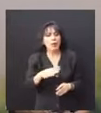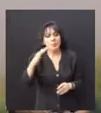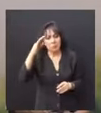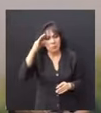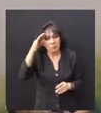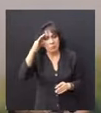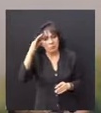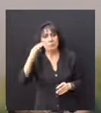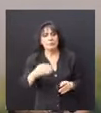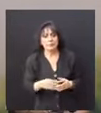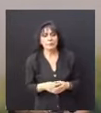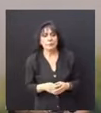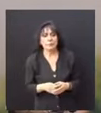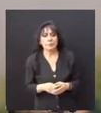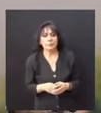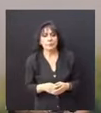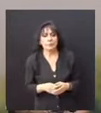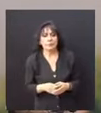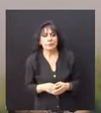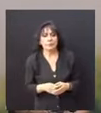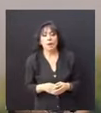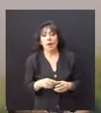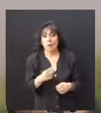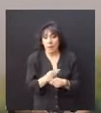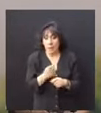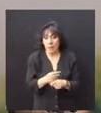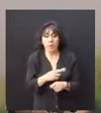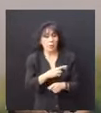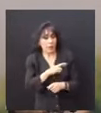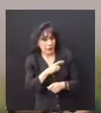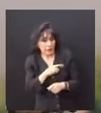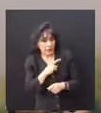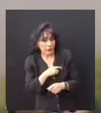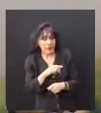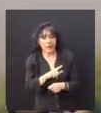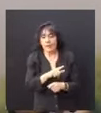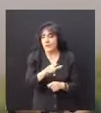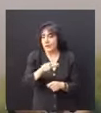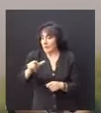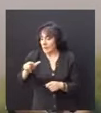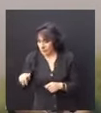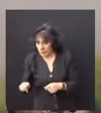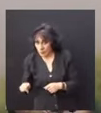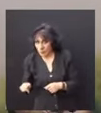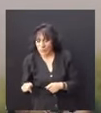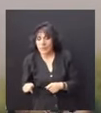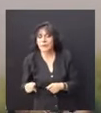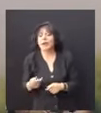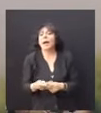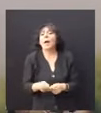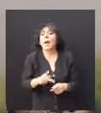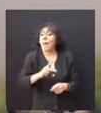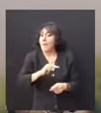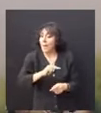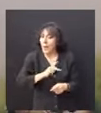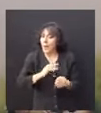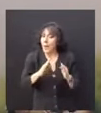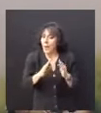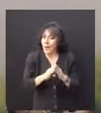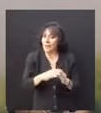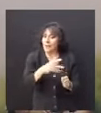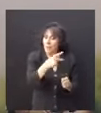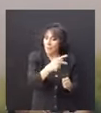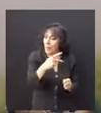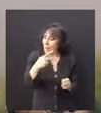Primero rentada y después, si la quieren adquirir, acumular las rentas para adquirir esa vivienda. Para